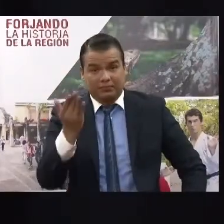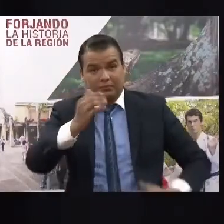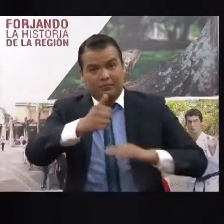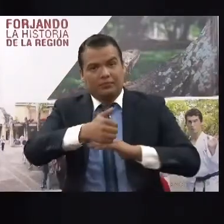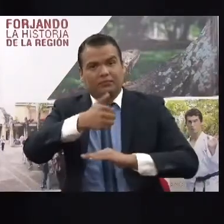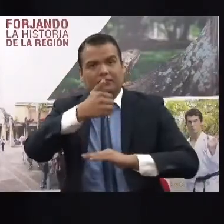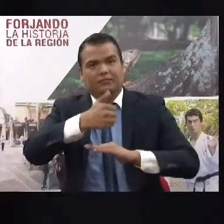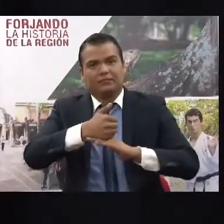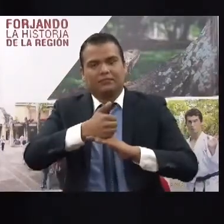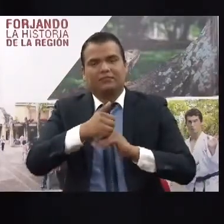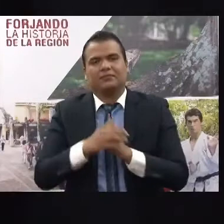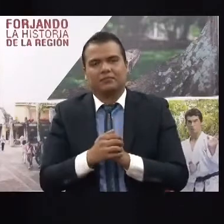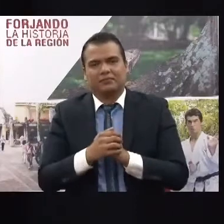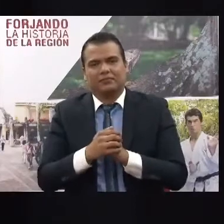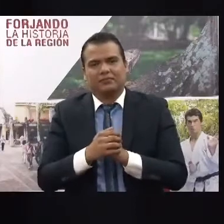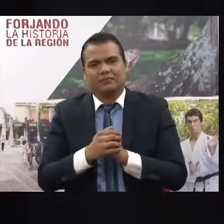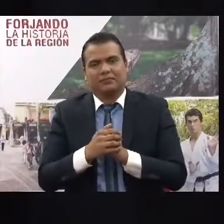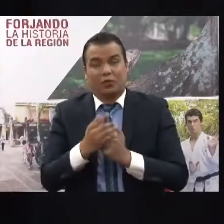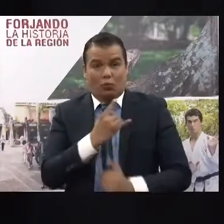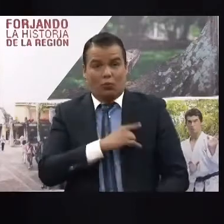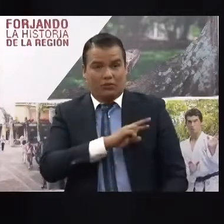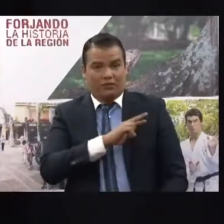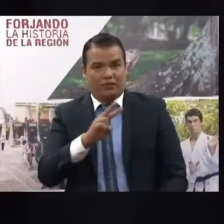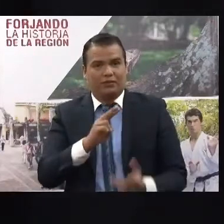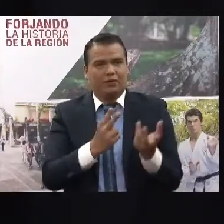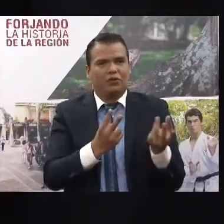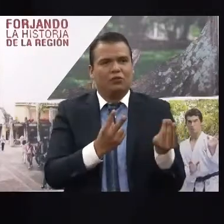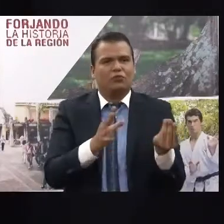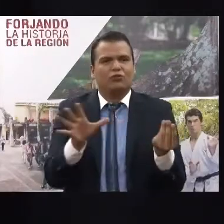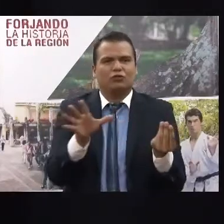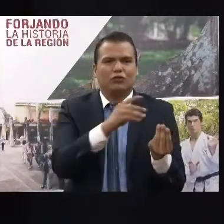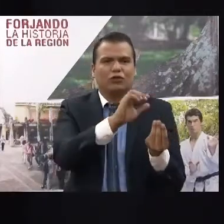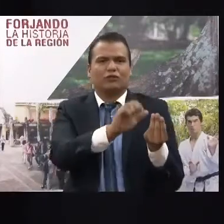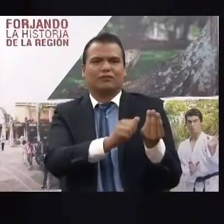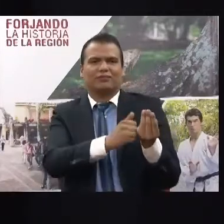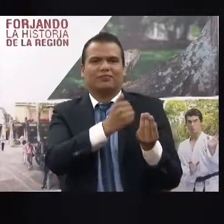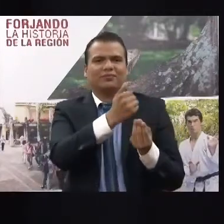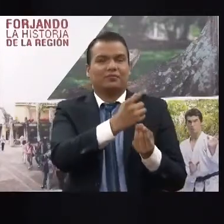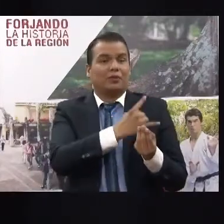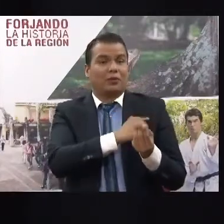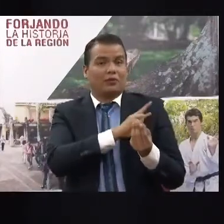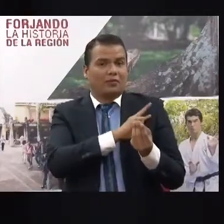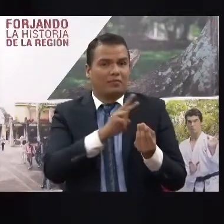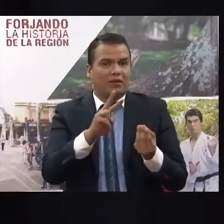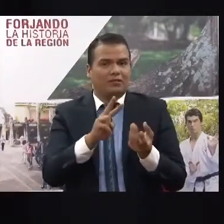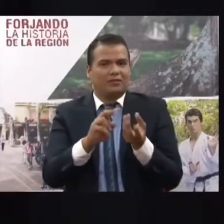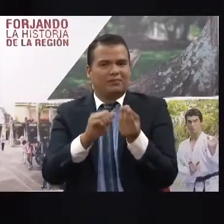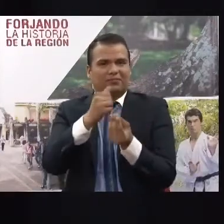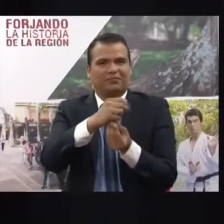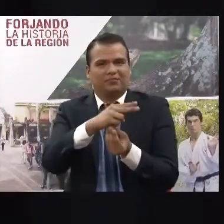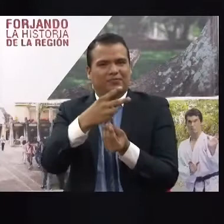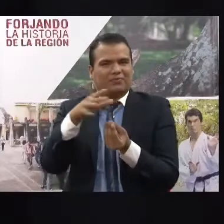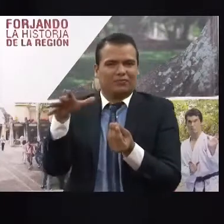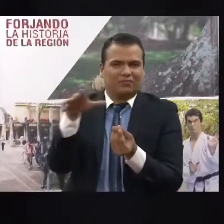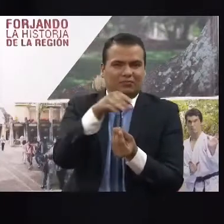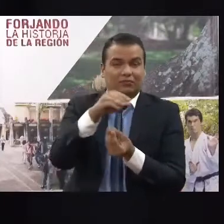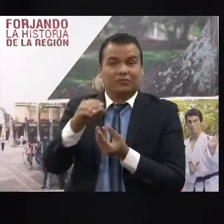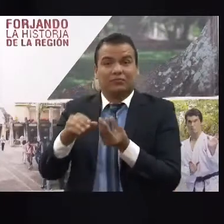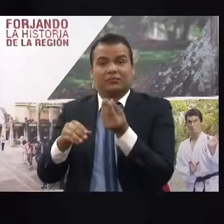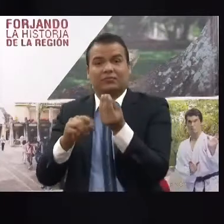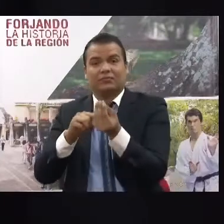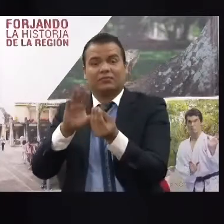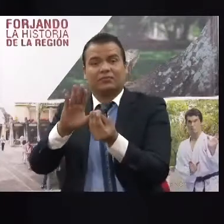rector, señores directivos, vicerrectores, directora de